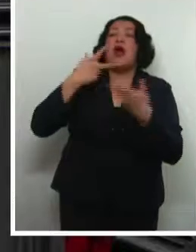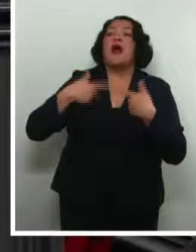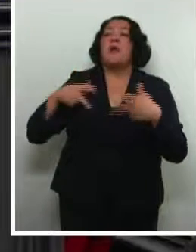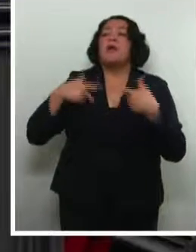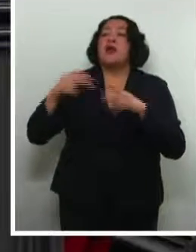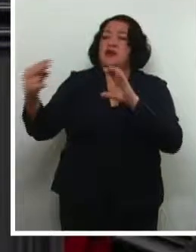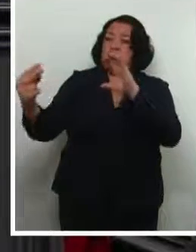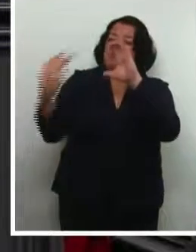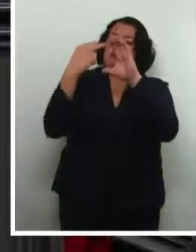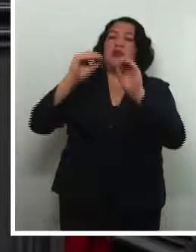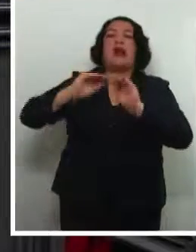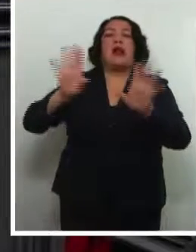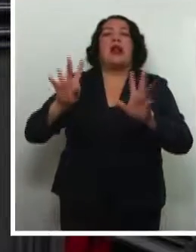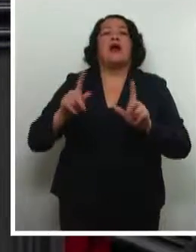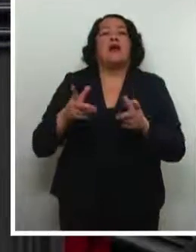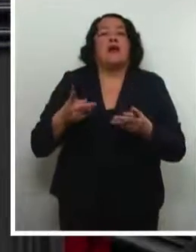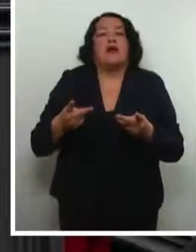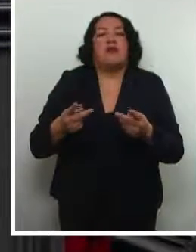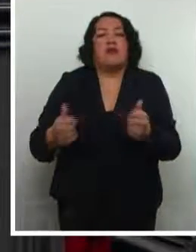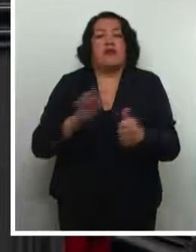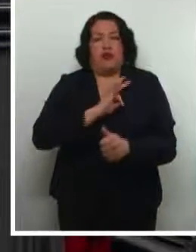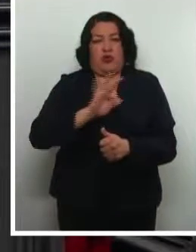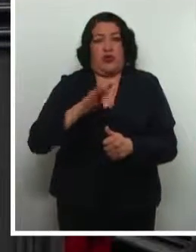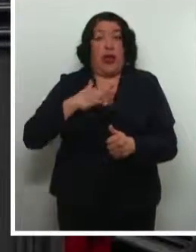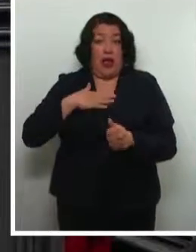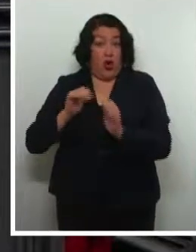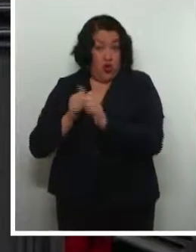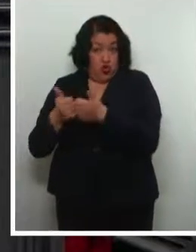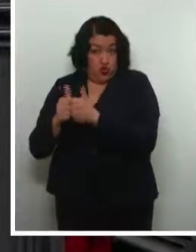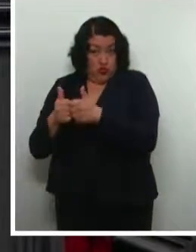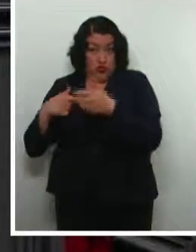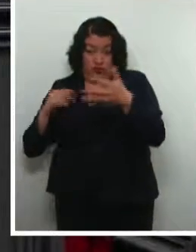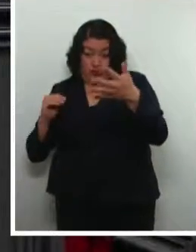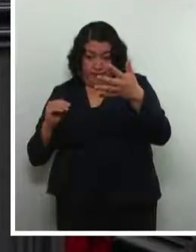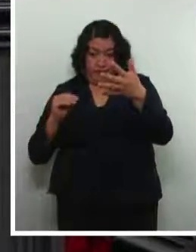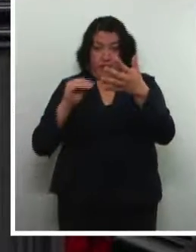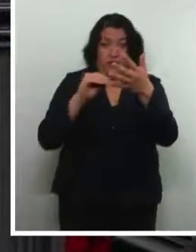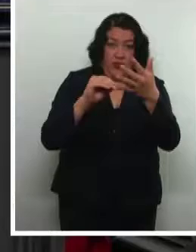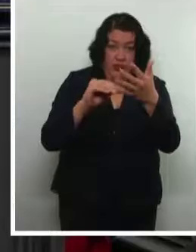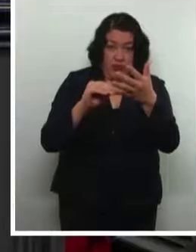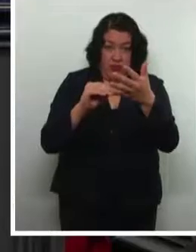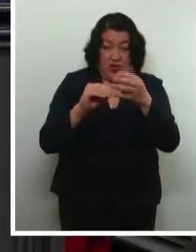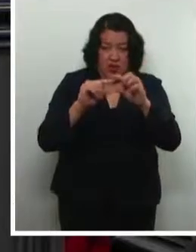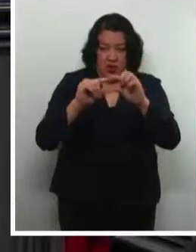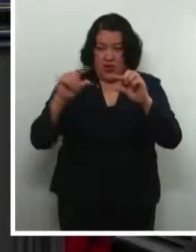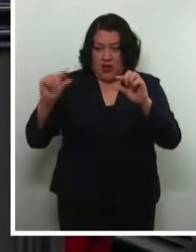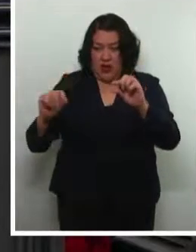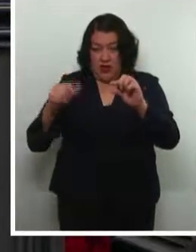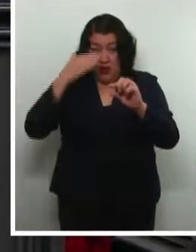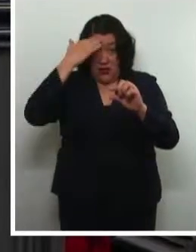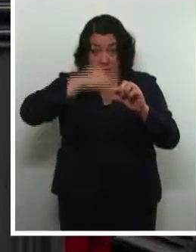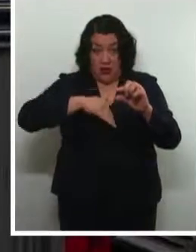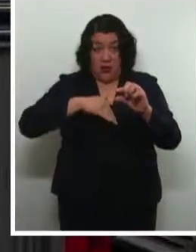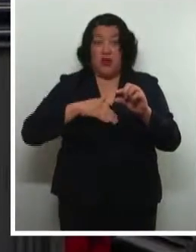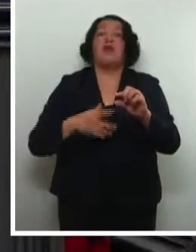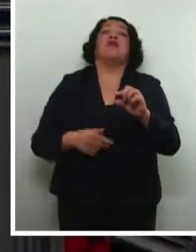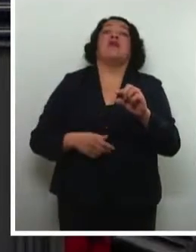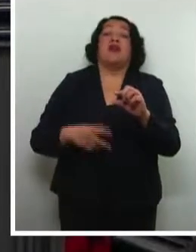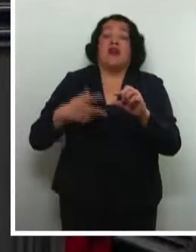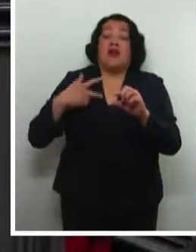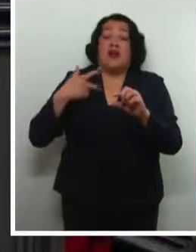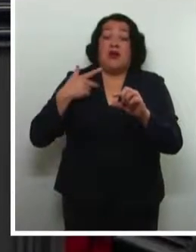de cuentas. Y hacemos el agregado que en ningún caso manejarán los